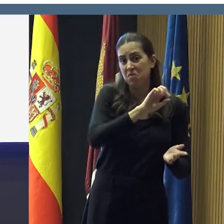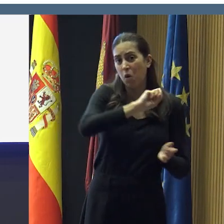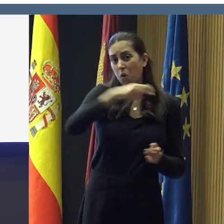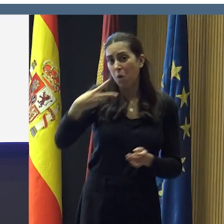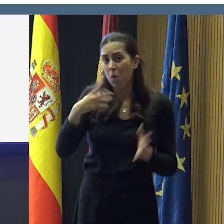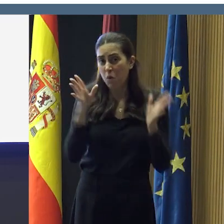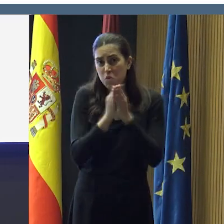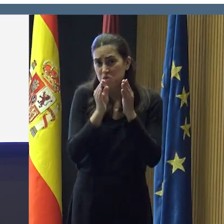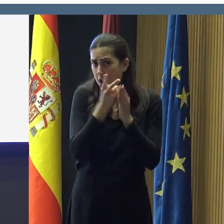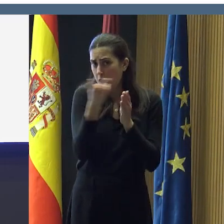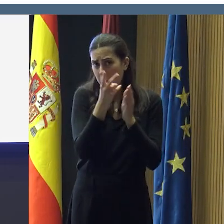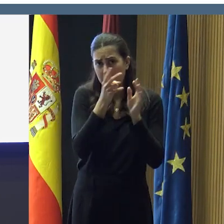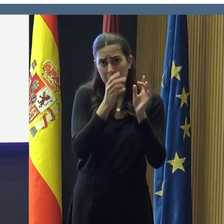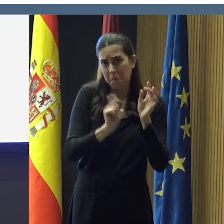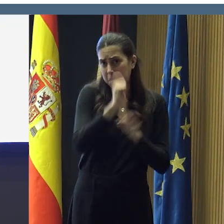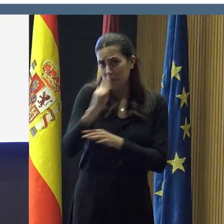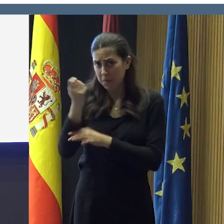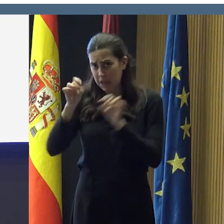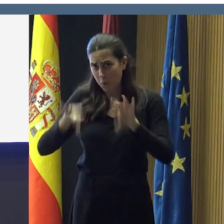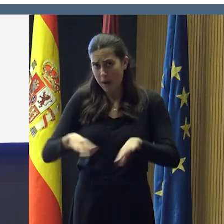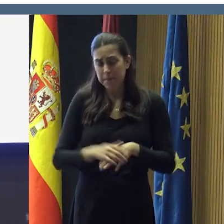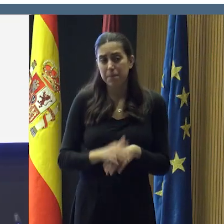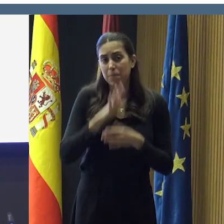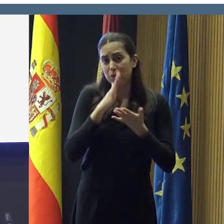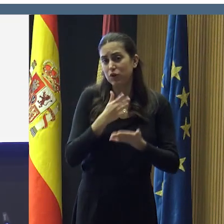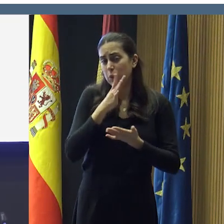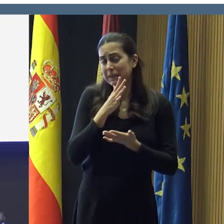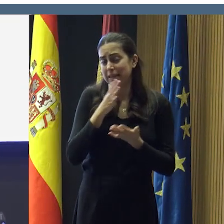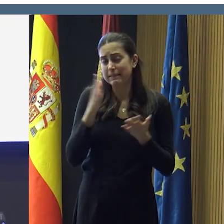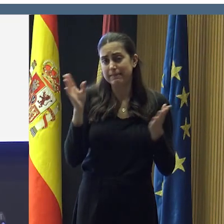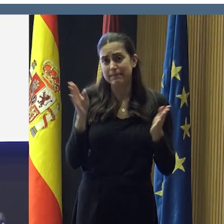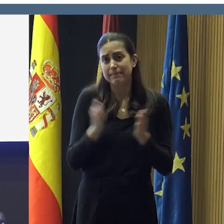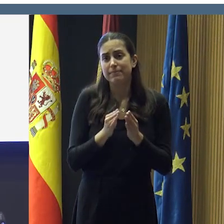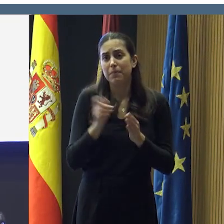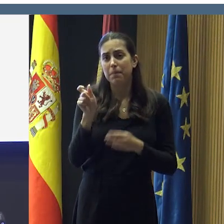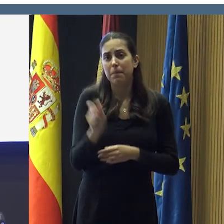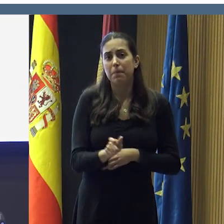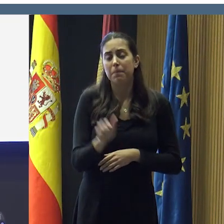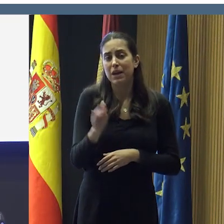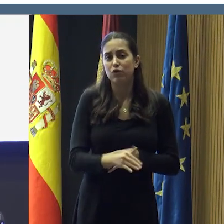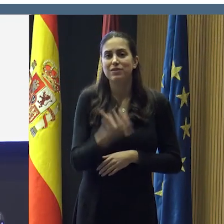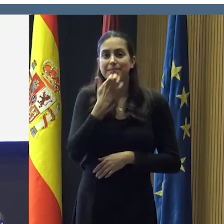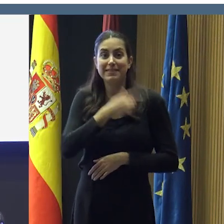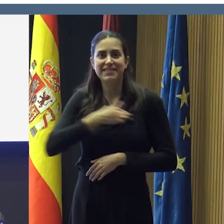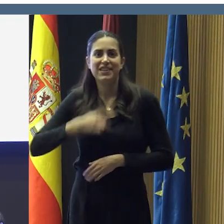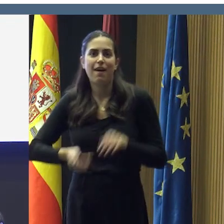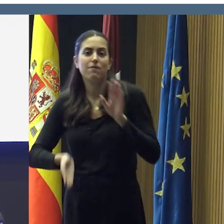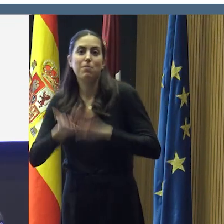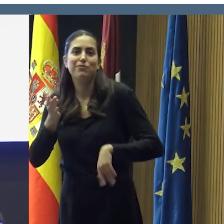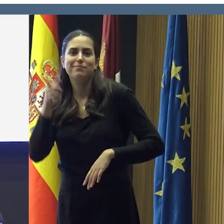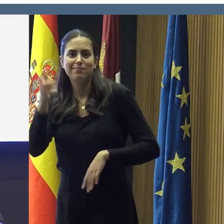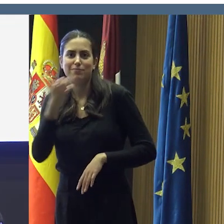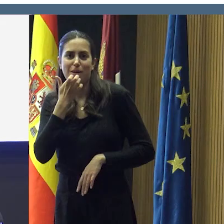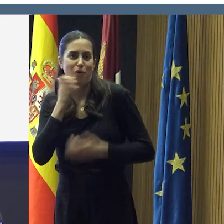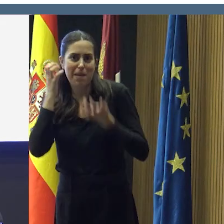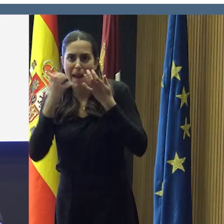usando mucho actualmente. En otros países, si nos vamos a China, pues allí, imagínate, allí se usa un